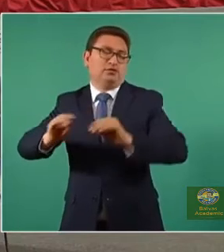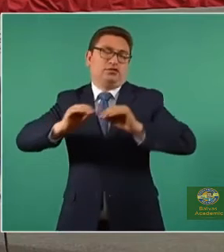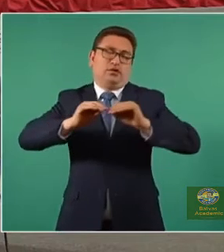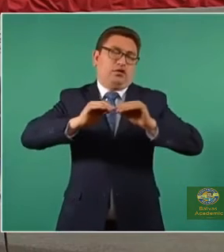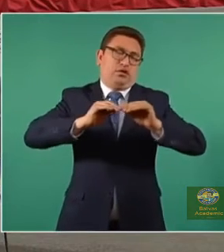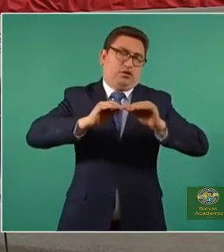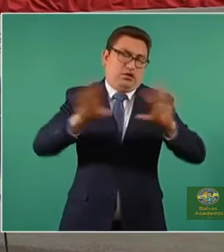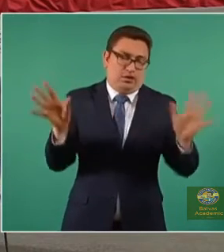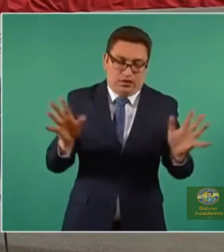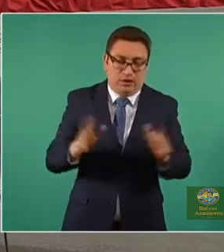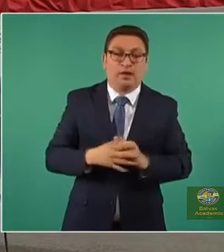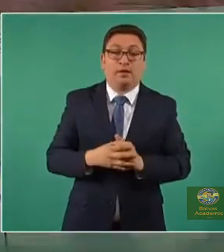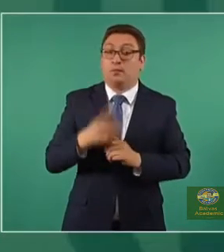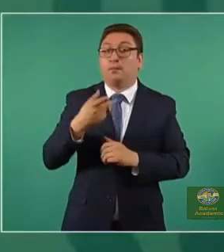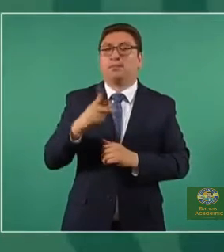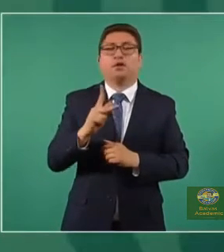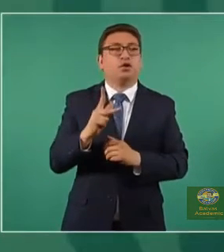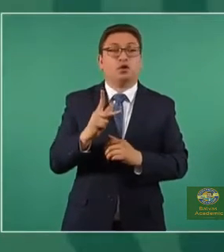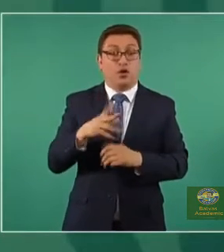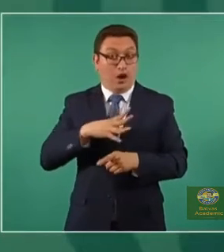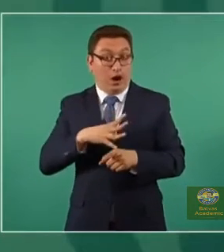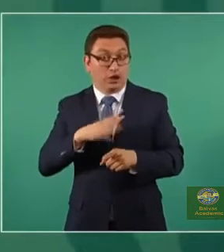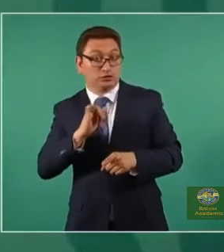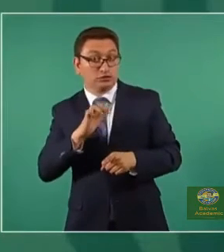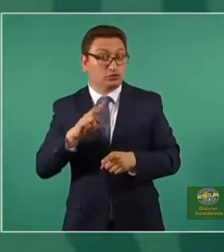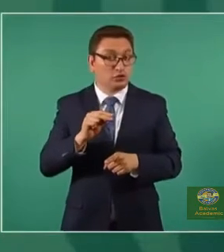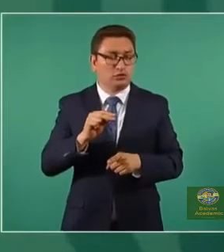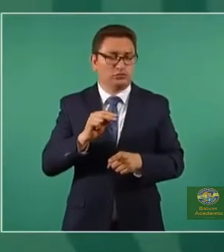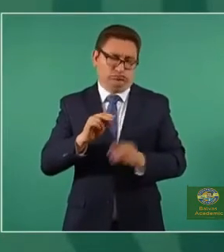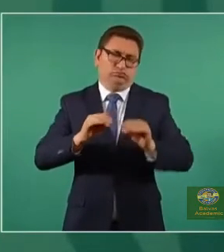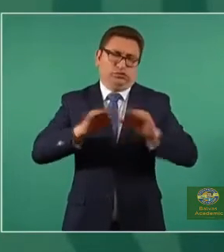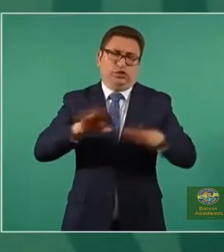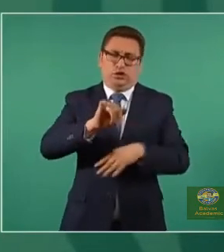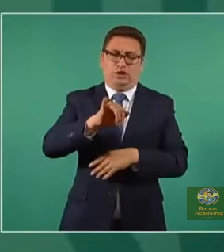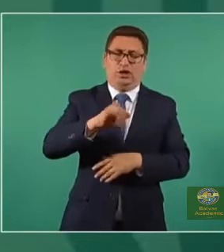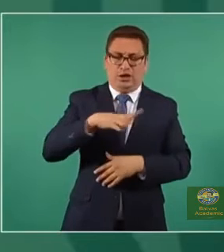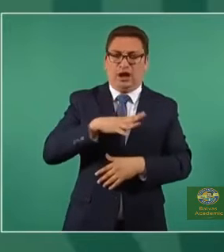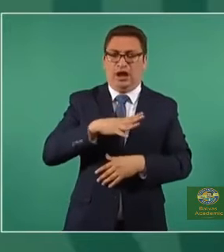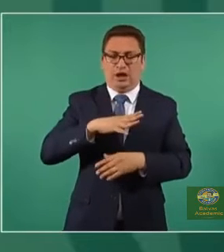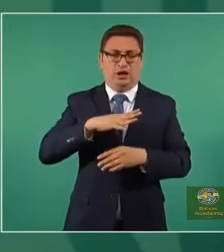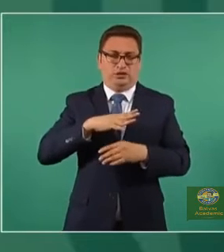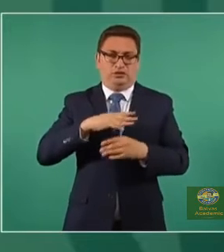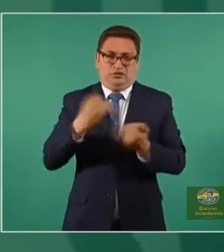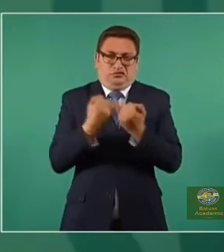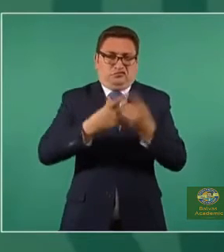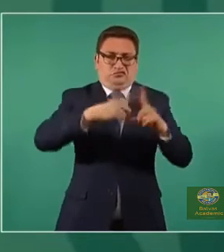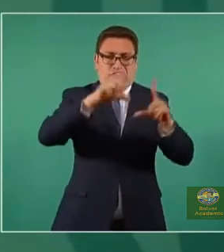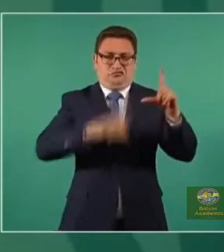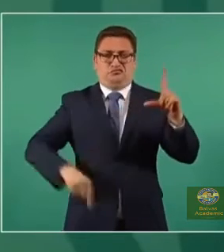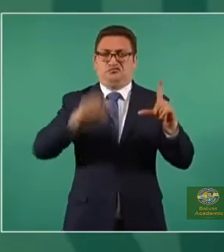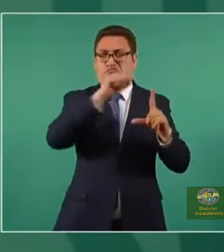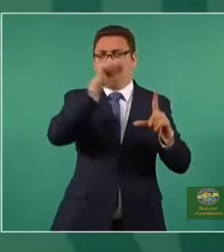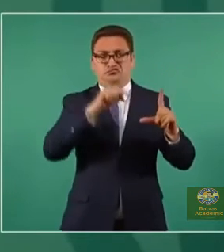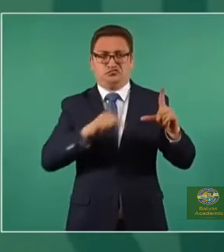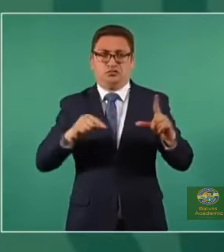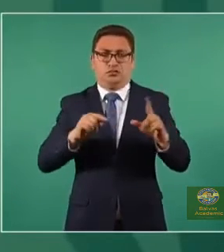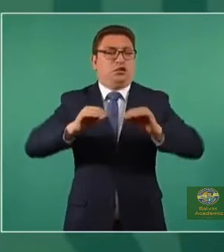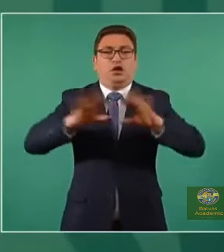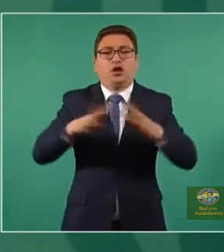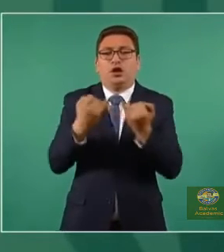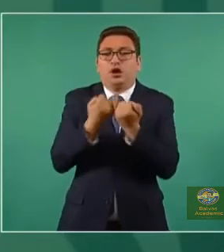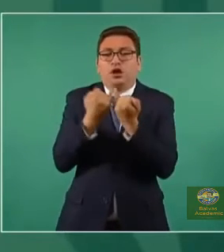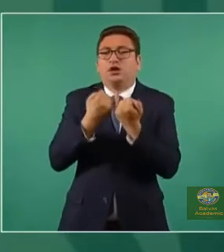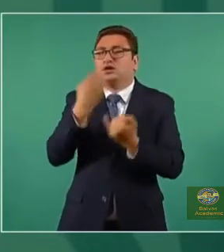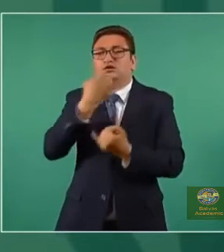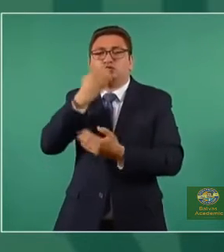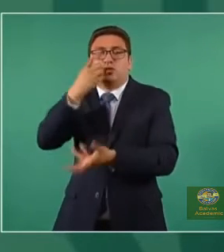es una posibilidad. La pregunta no es si van a haber, porque han habido focos infecciosos por todo el territorio nacional. ¿Por qué no habría de haberlos en las